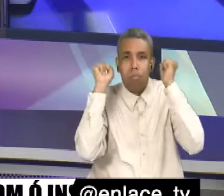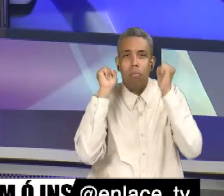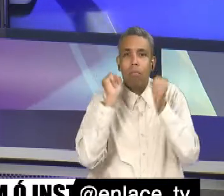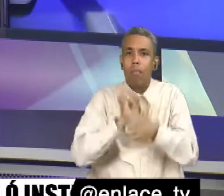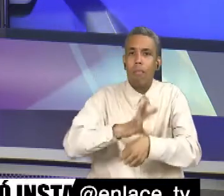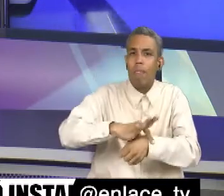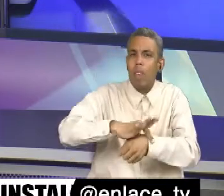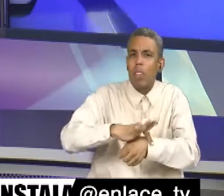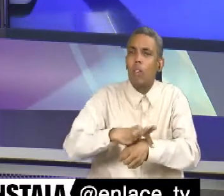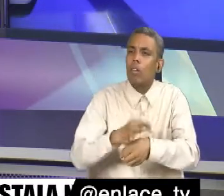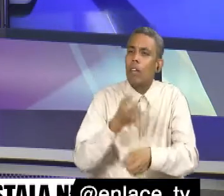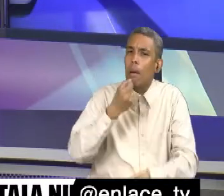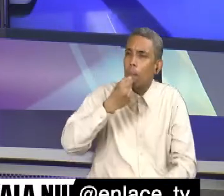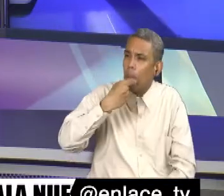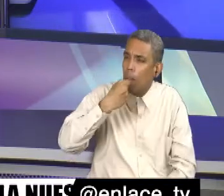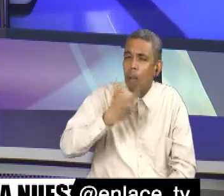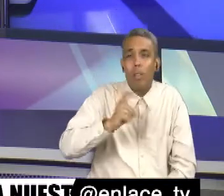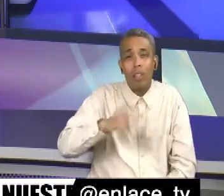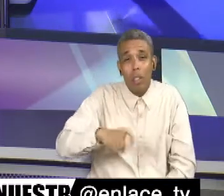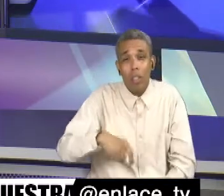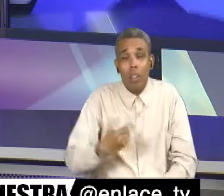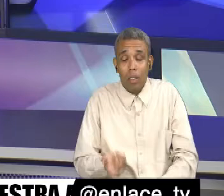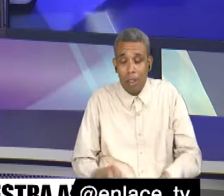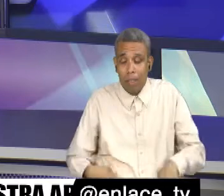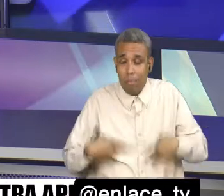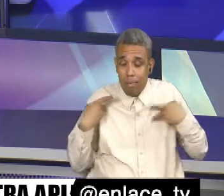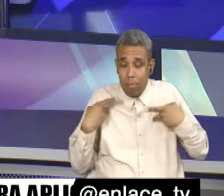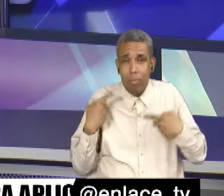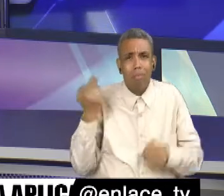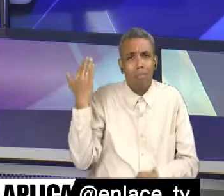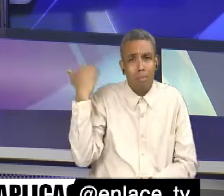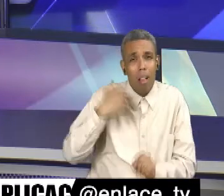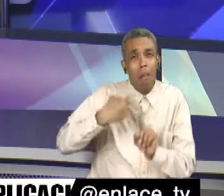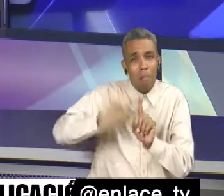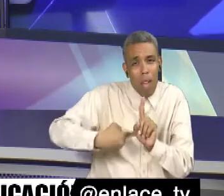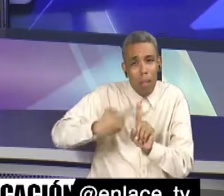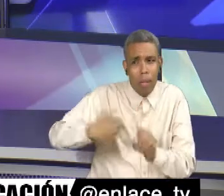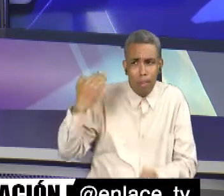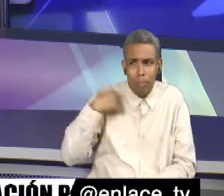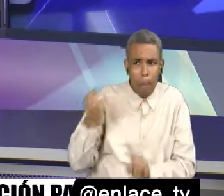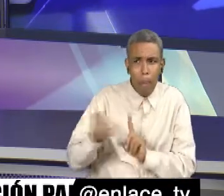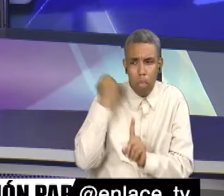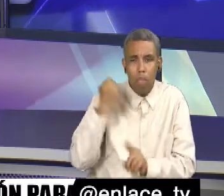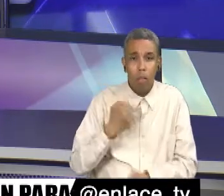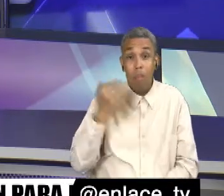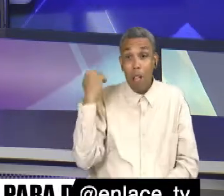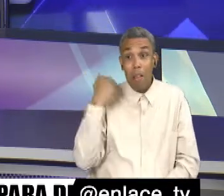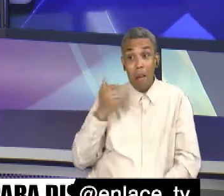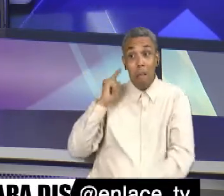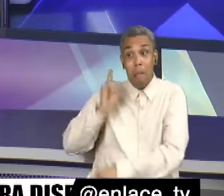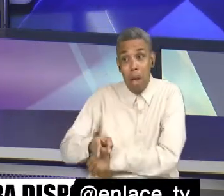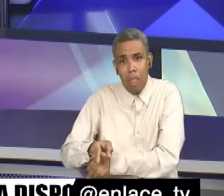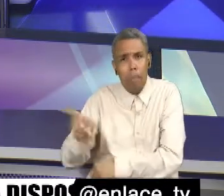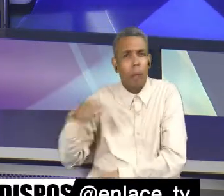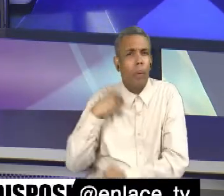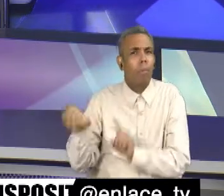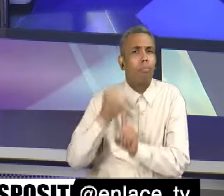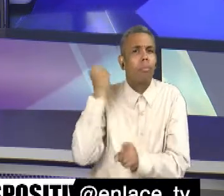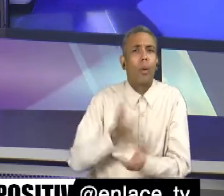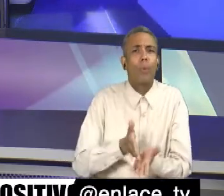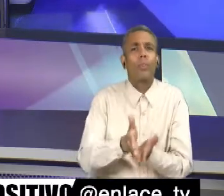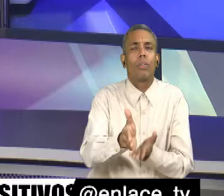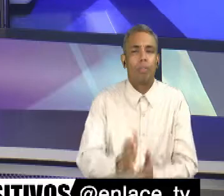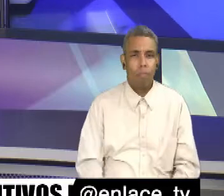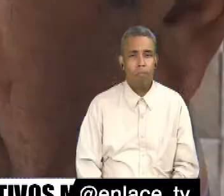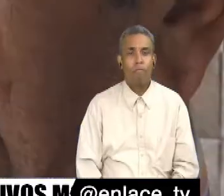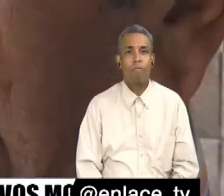inmediata de su medicina esencial, que desde hace meses se le niega, ni con tutelas ha podido obtener de su empresa de salud dicho